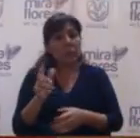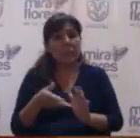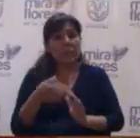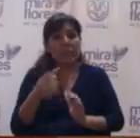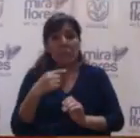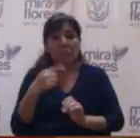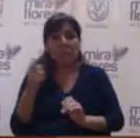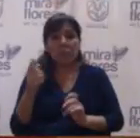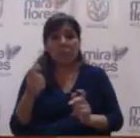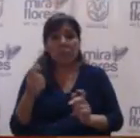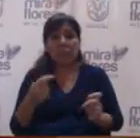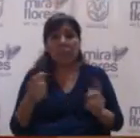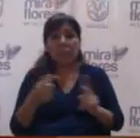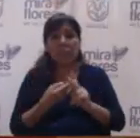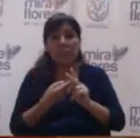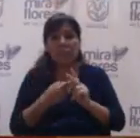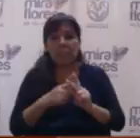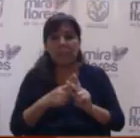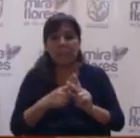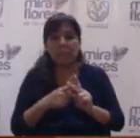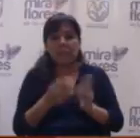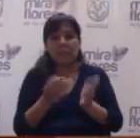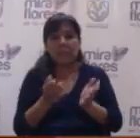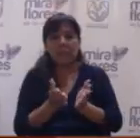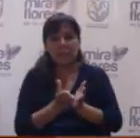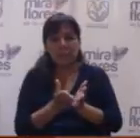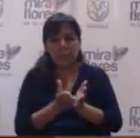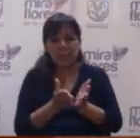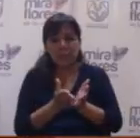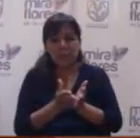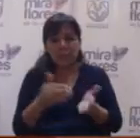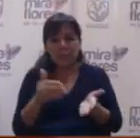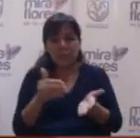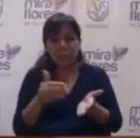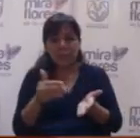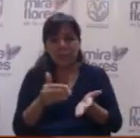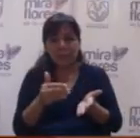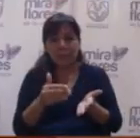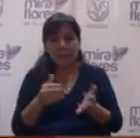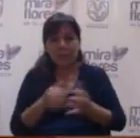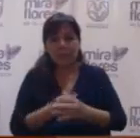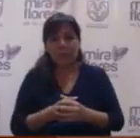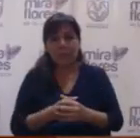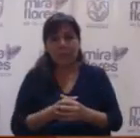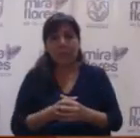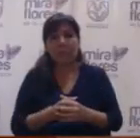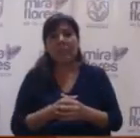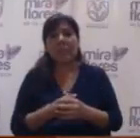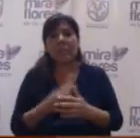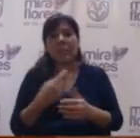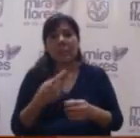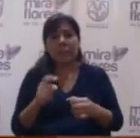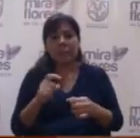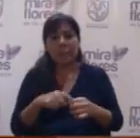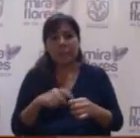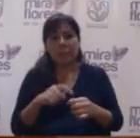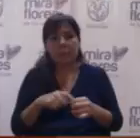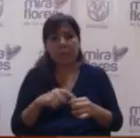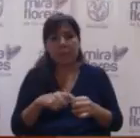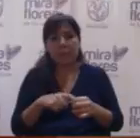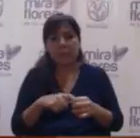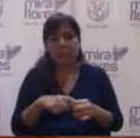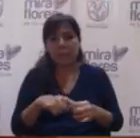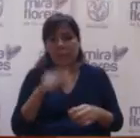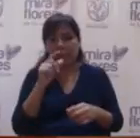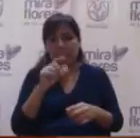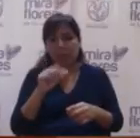inauguración del año escolar en el CEI Santa Cruz. Participó el regidor Acuña y